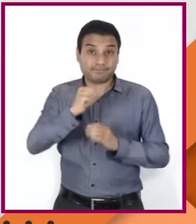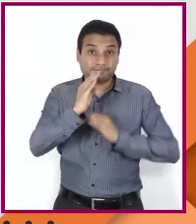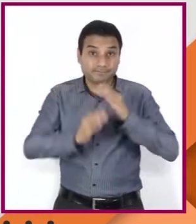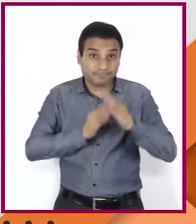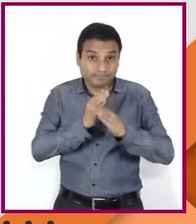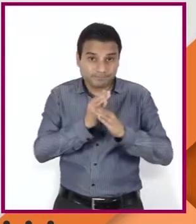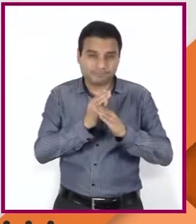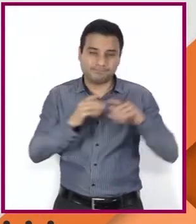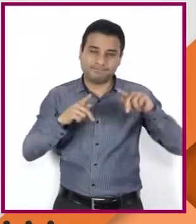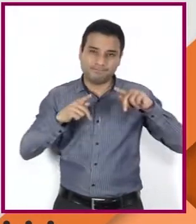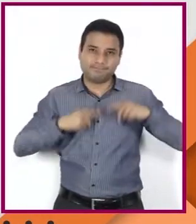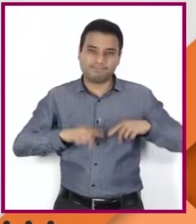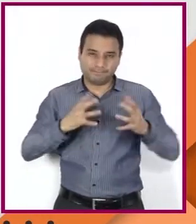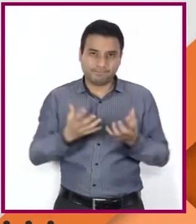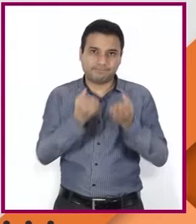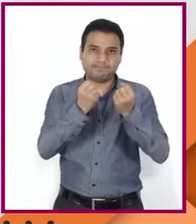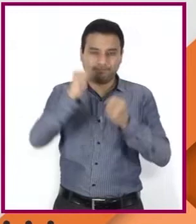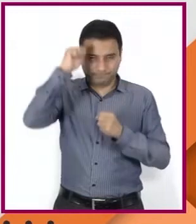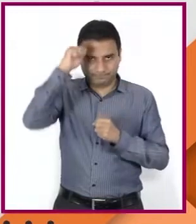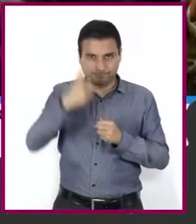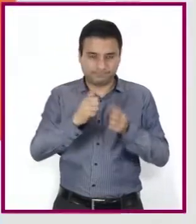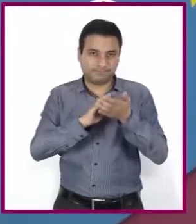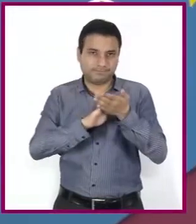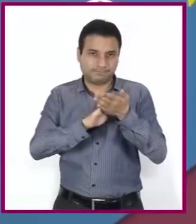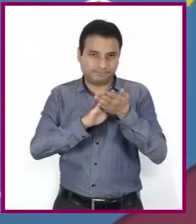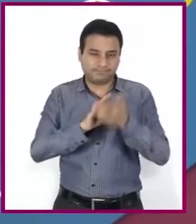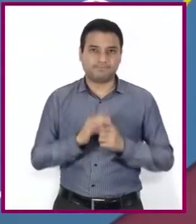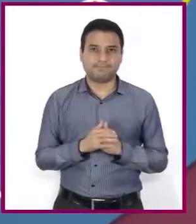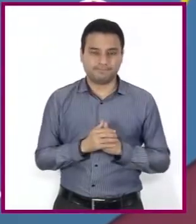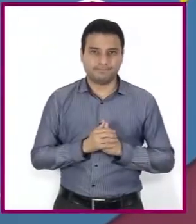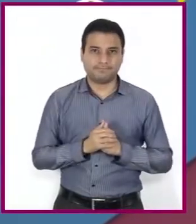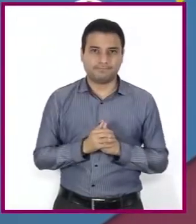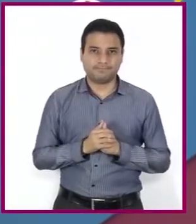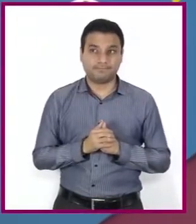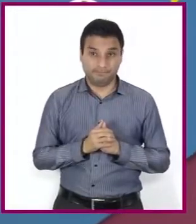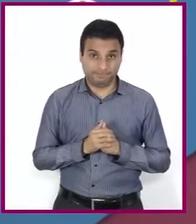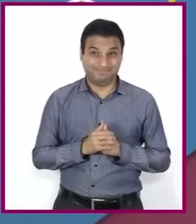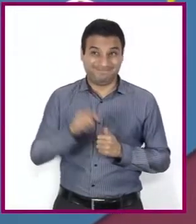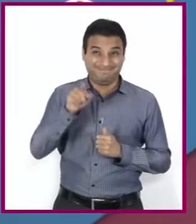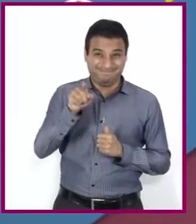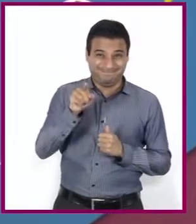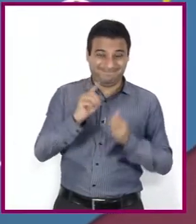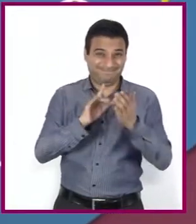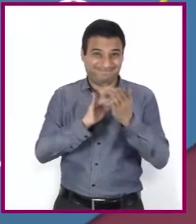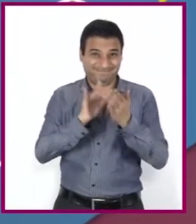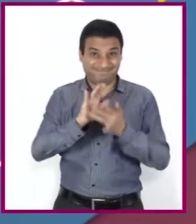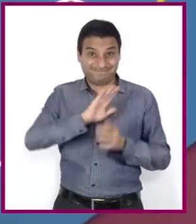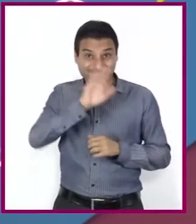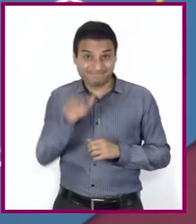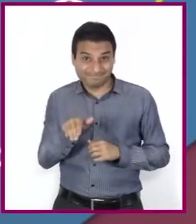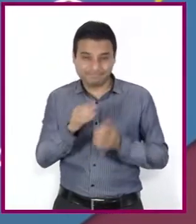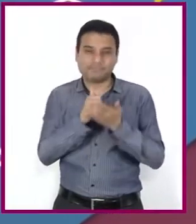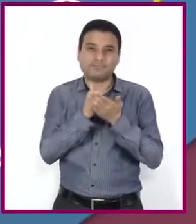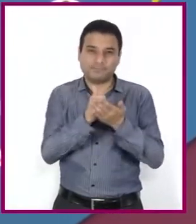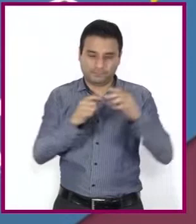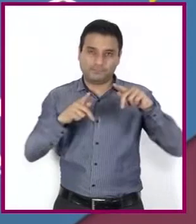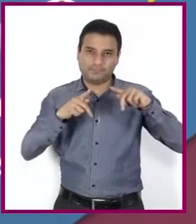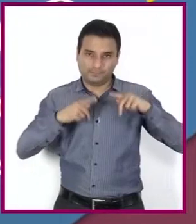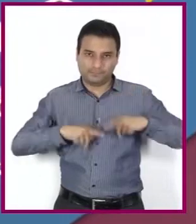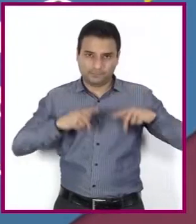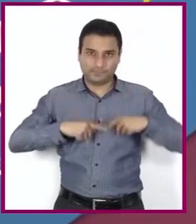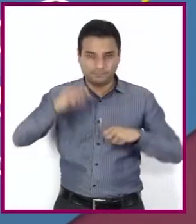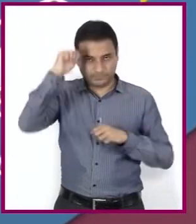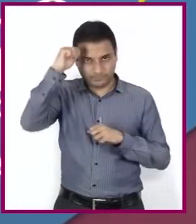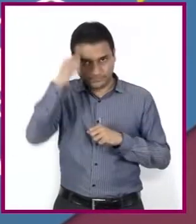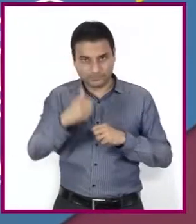original por medio de su muerte. Gracias a su sacrificio, los hombres habían quedado libres de pecado y